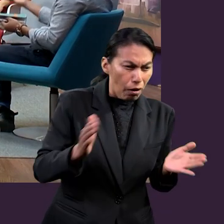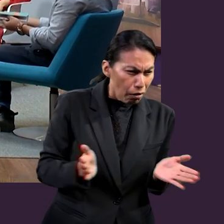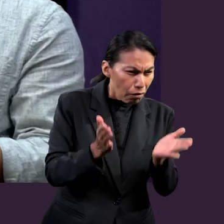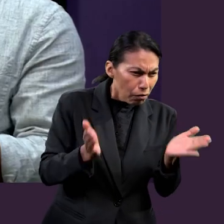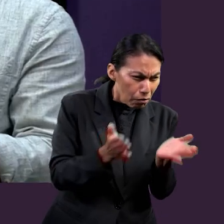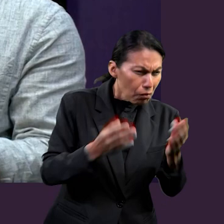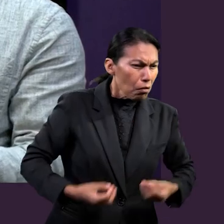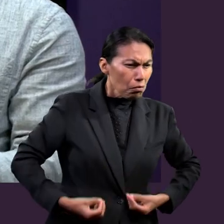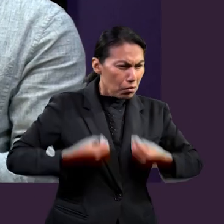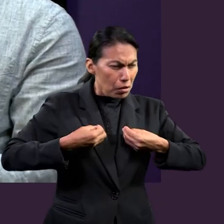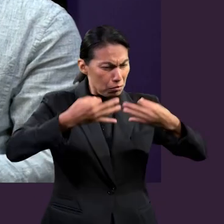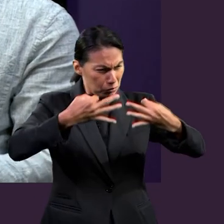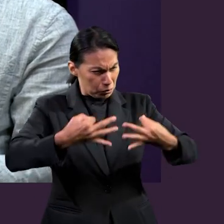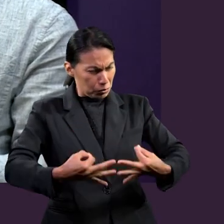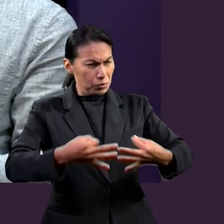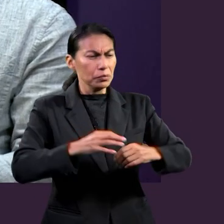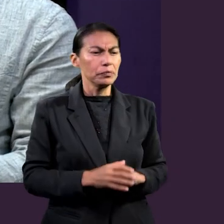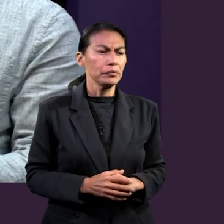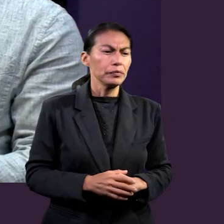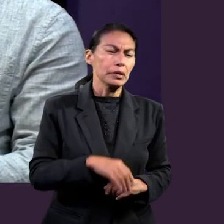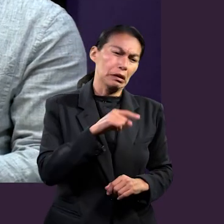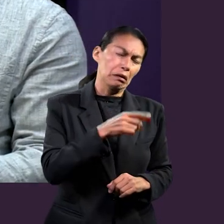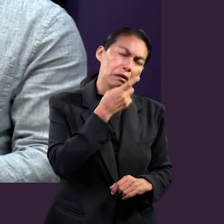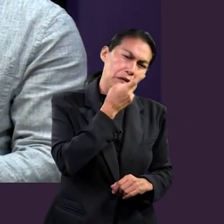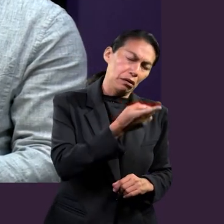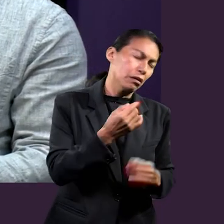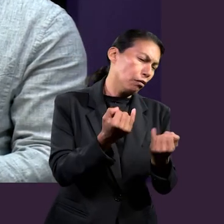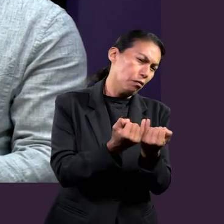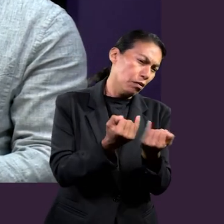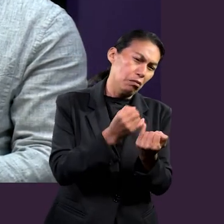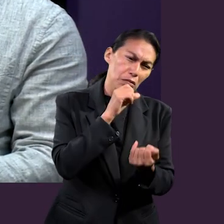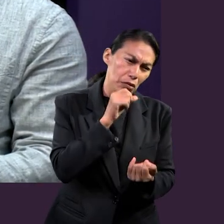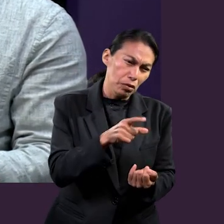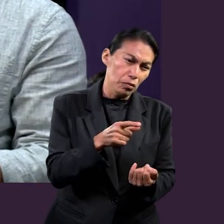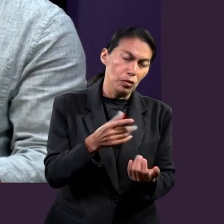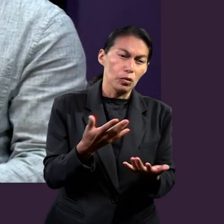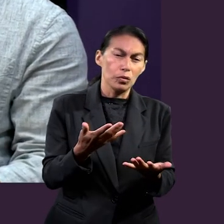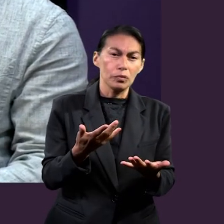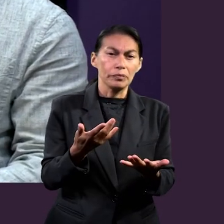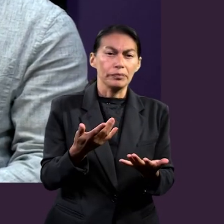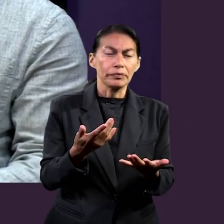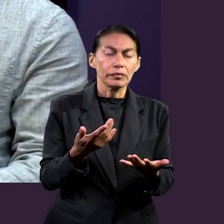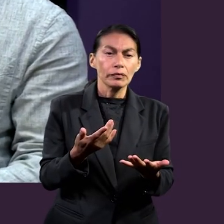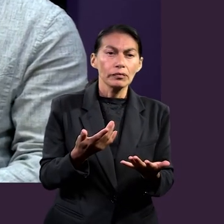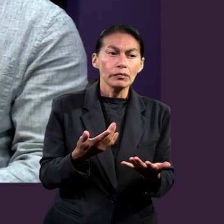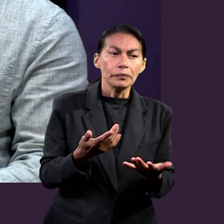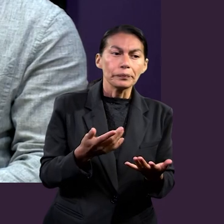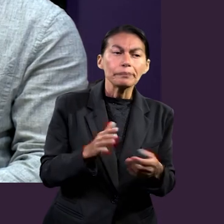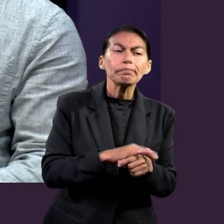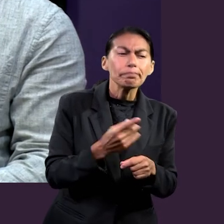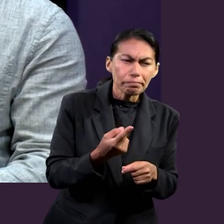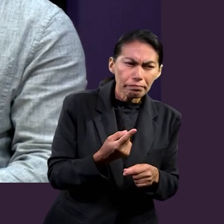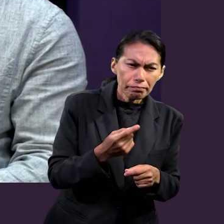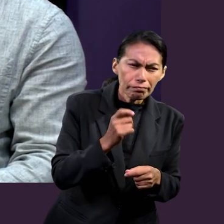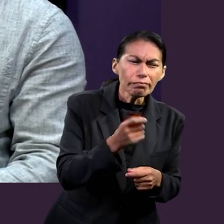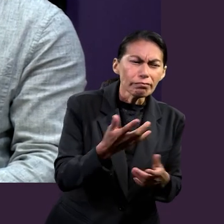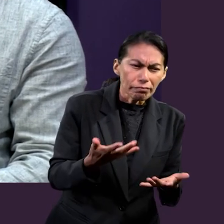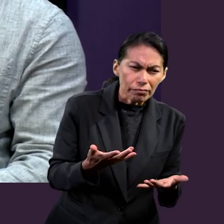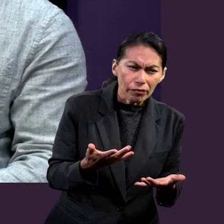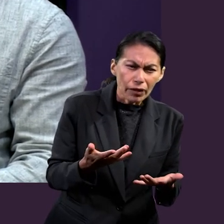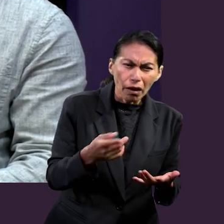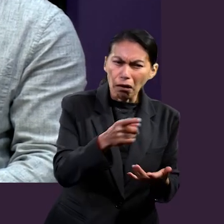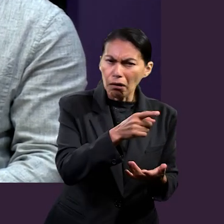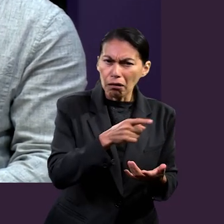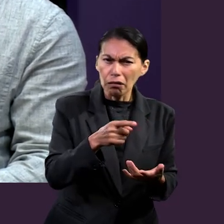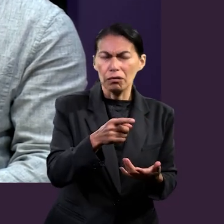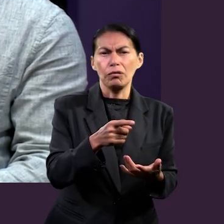lleven una vida renovada como tal. Y creo que ese capítulo se enfoca igual en lo práctico, al igual de el por qué deberían